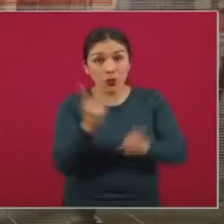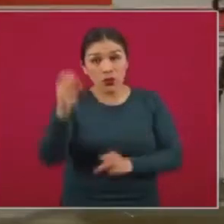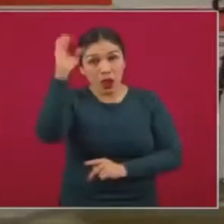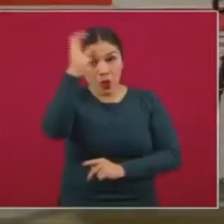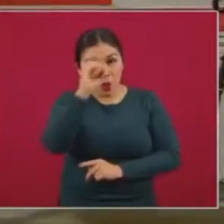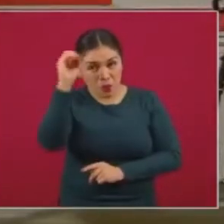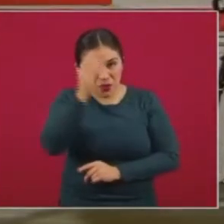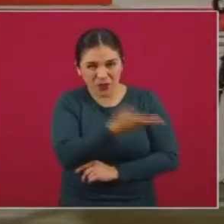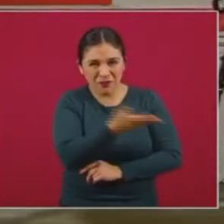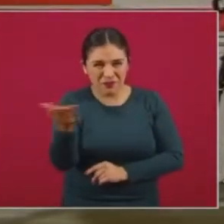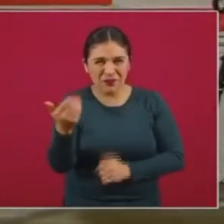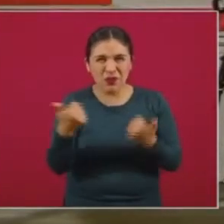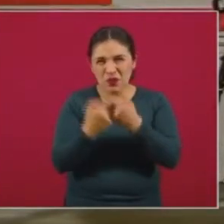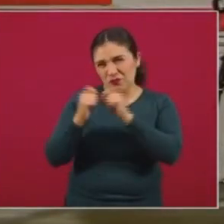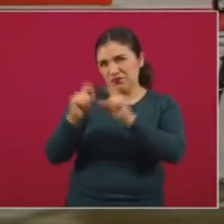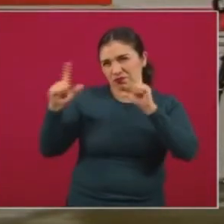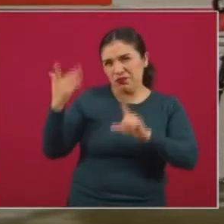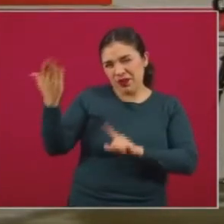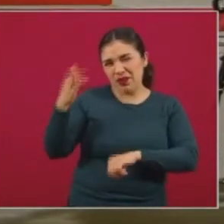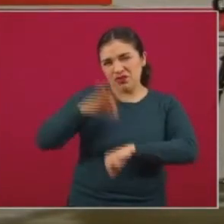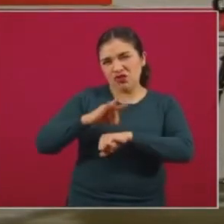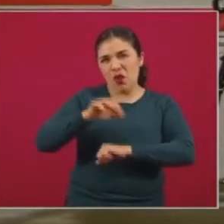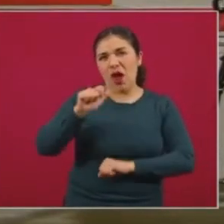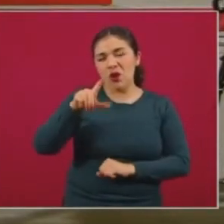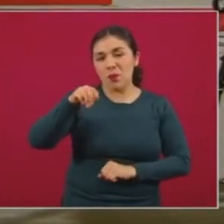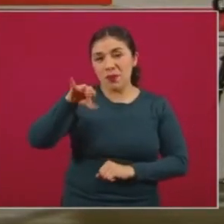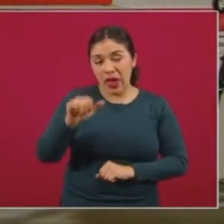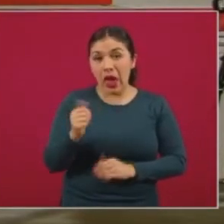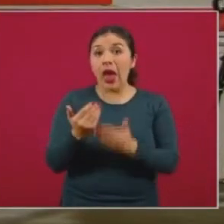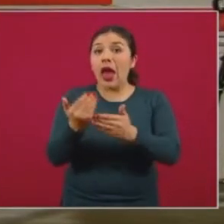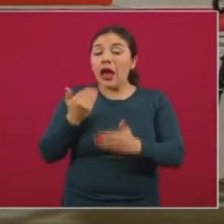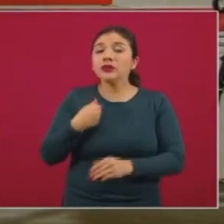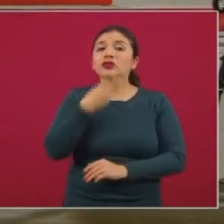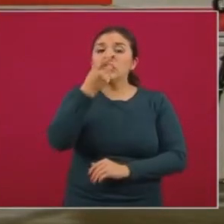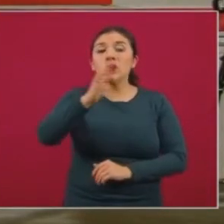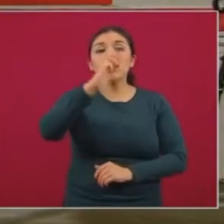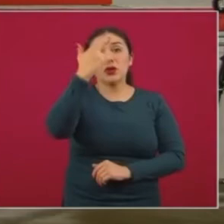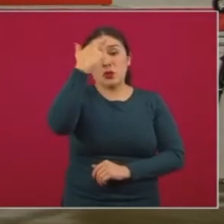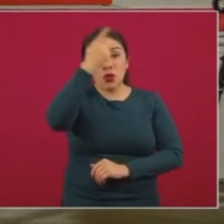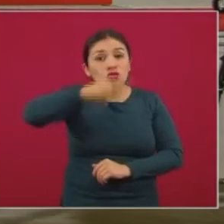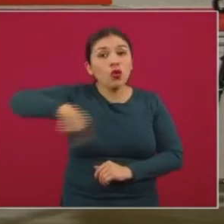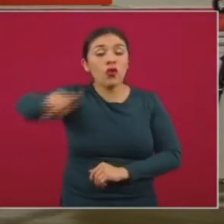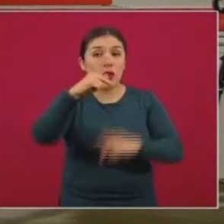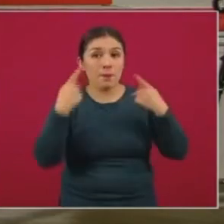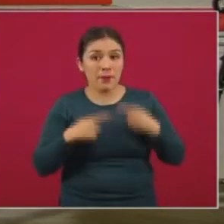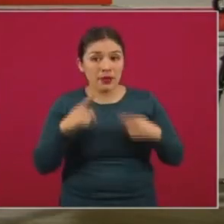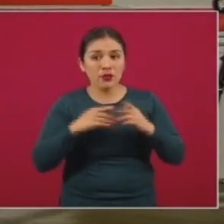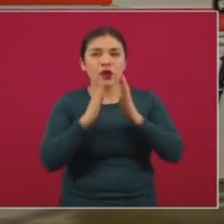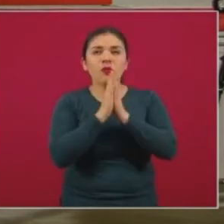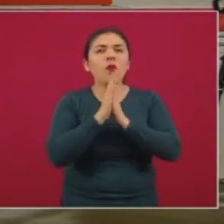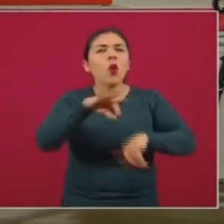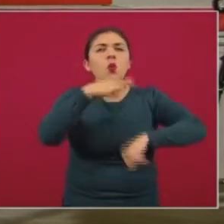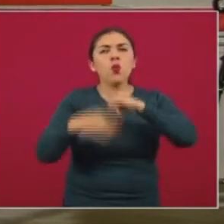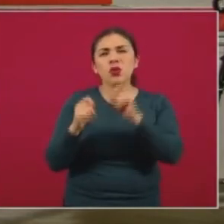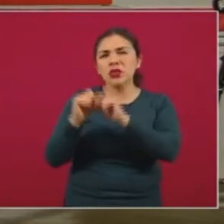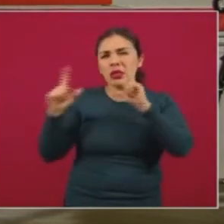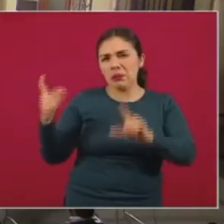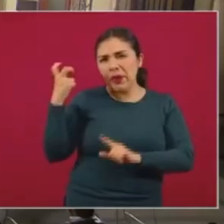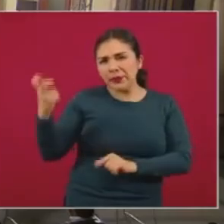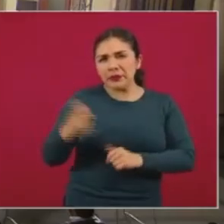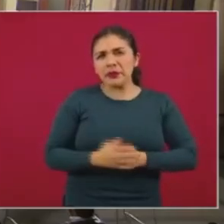comentarios con base en la presentación que ha hecho el doctor Alomía, recordarle al público, si me pasan la última diapositiva, por